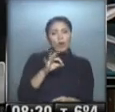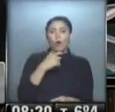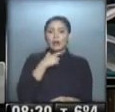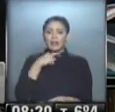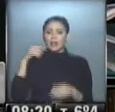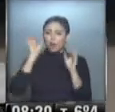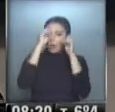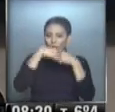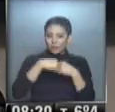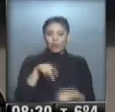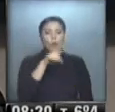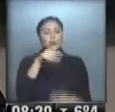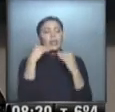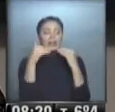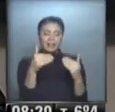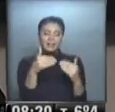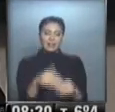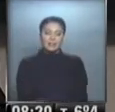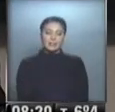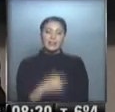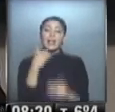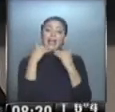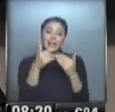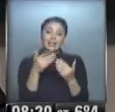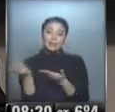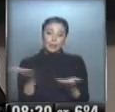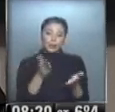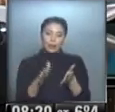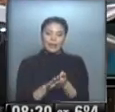ocultar. No, gracias a ustedes y gracias por el espacio. Gracias, Fernando.